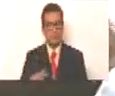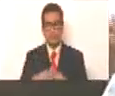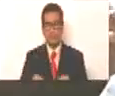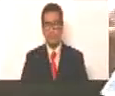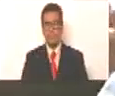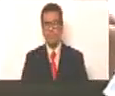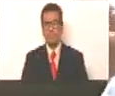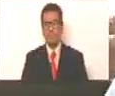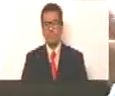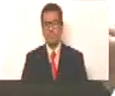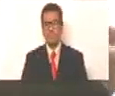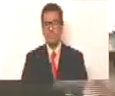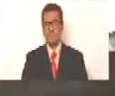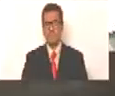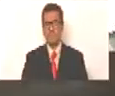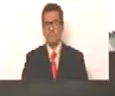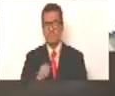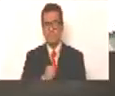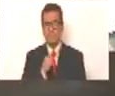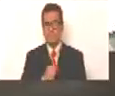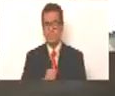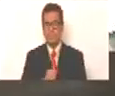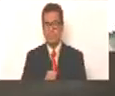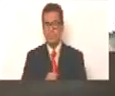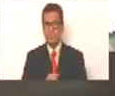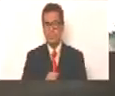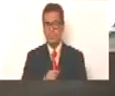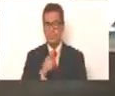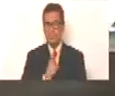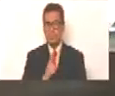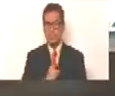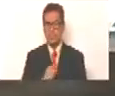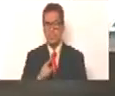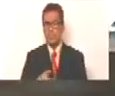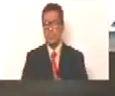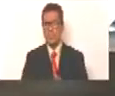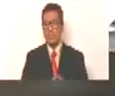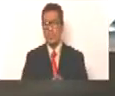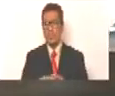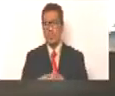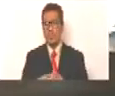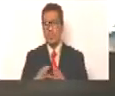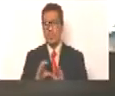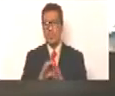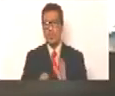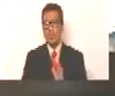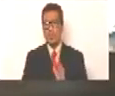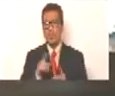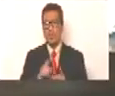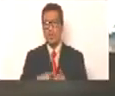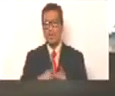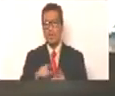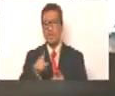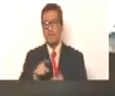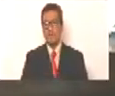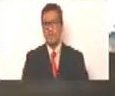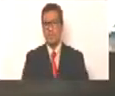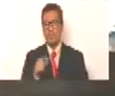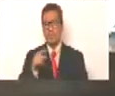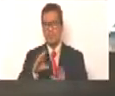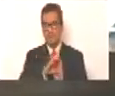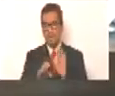No solo las trabajadoras formales, sino aquellas que la Constitución, seguro que alcance ese minuto, porque esta Constitución dice que desde